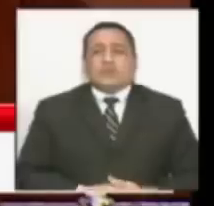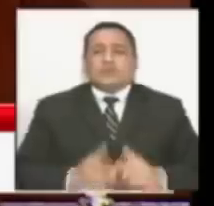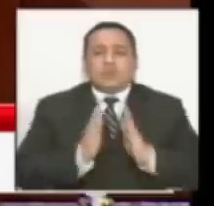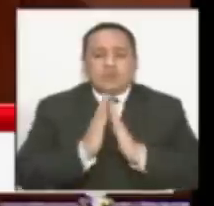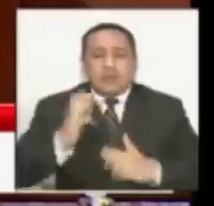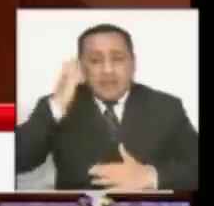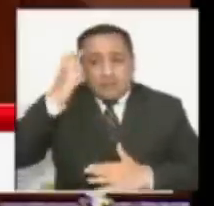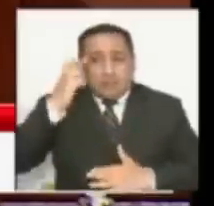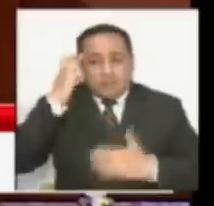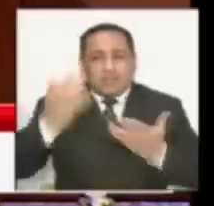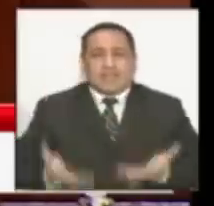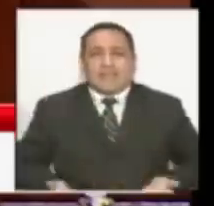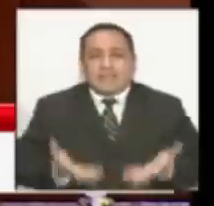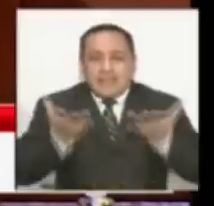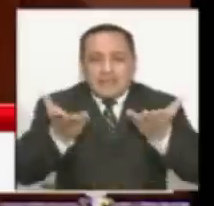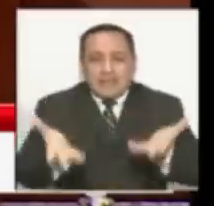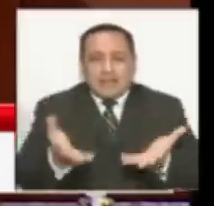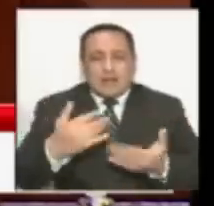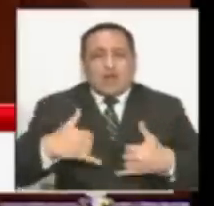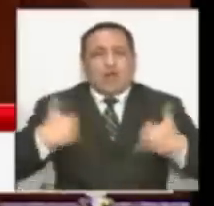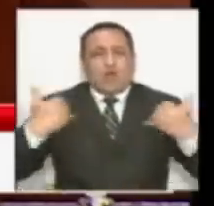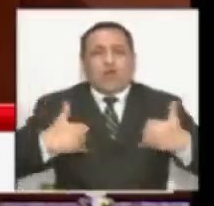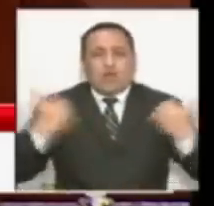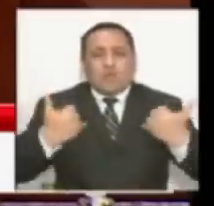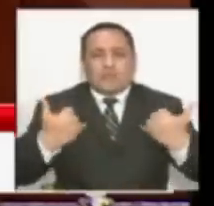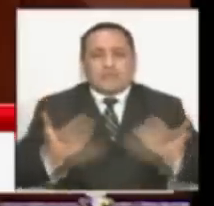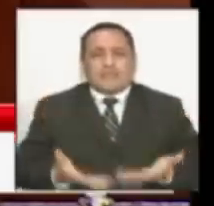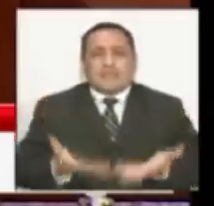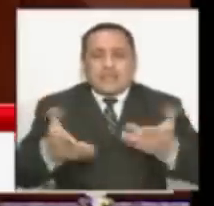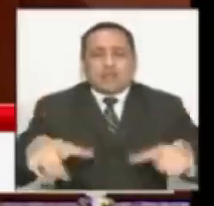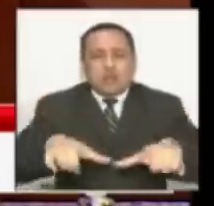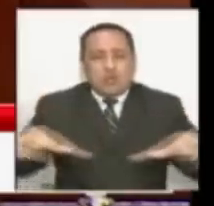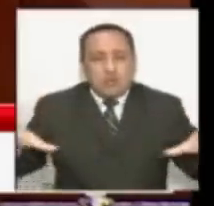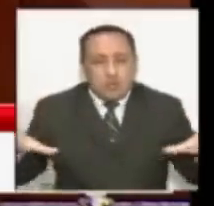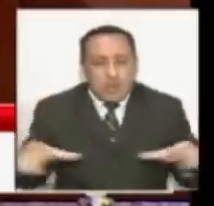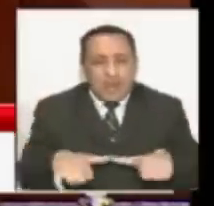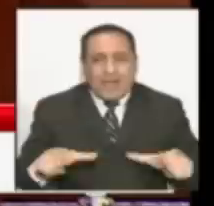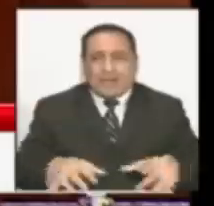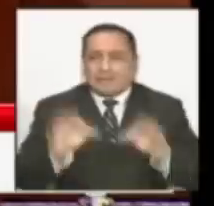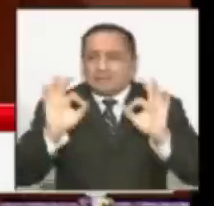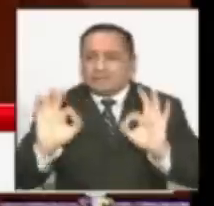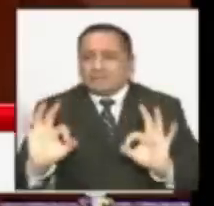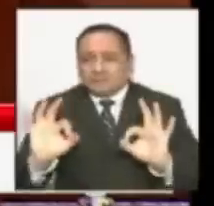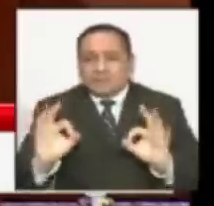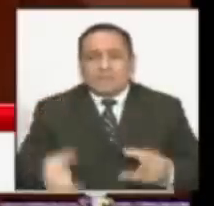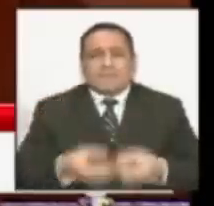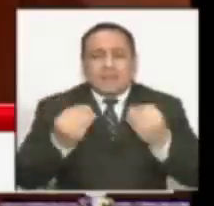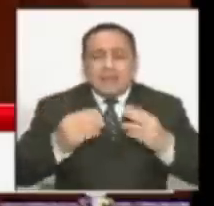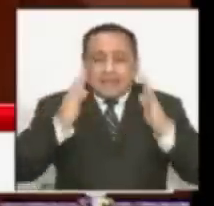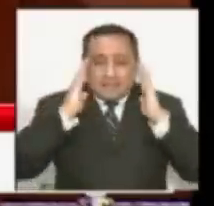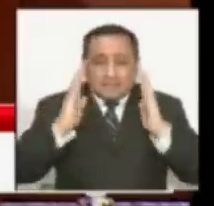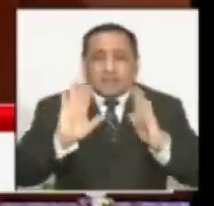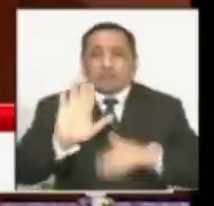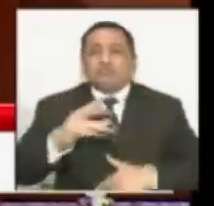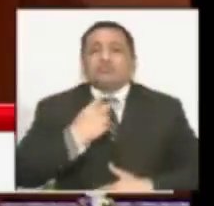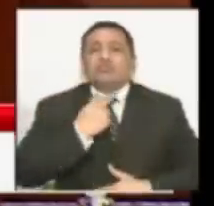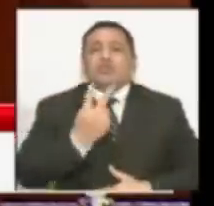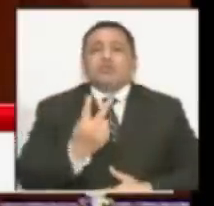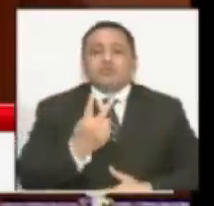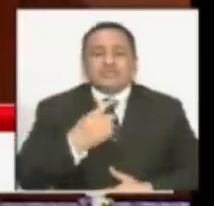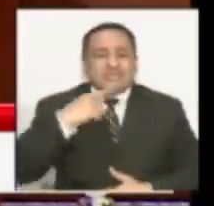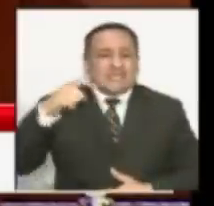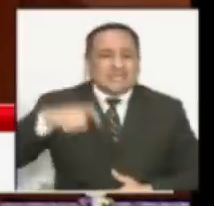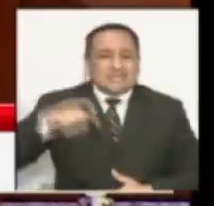Acerquemos la política a los jóvenes, creemos los espacios, las plataformas para ellos, escuchemos su voz.